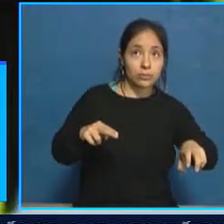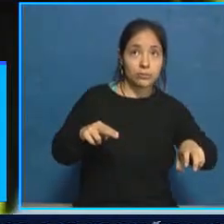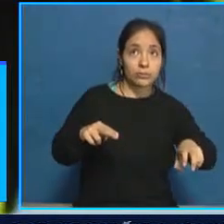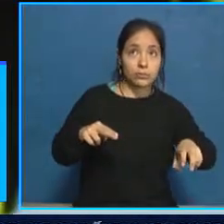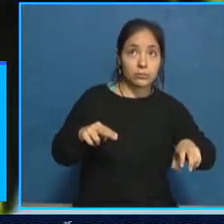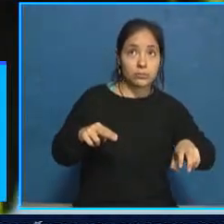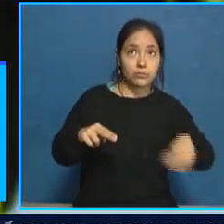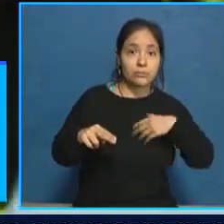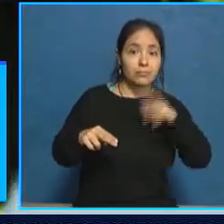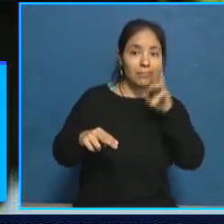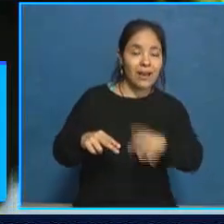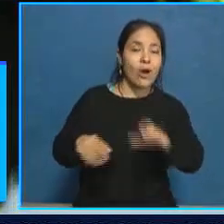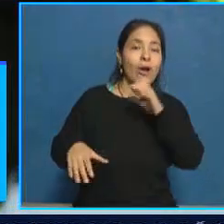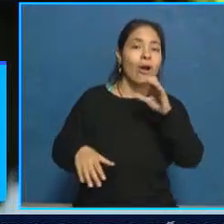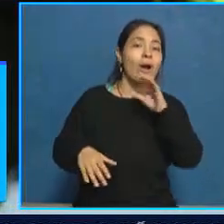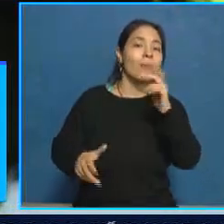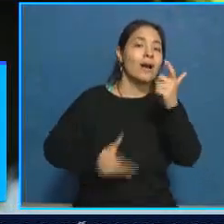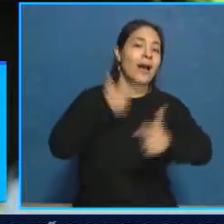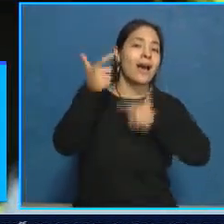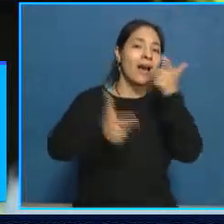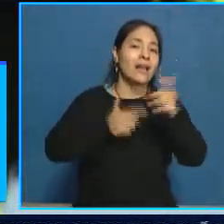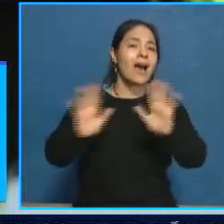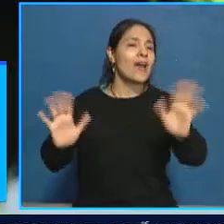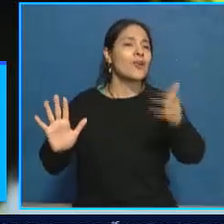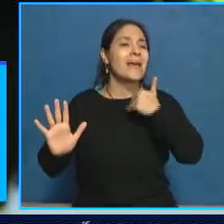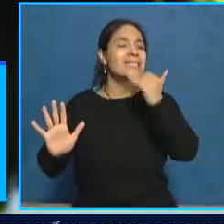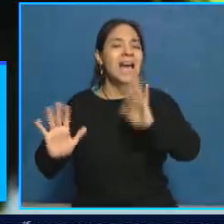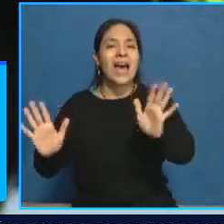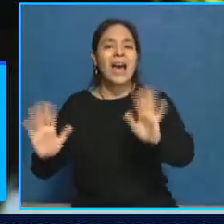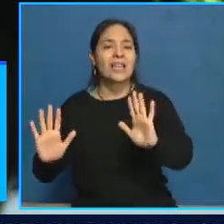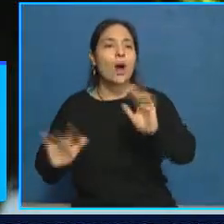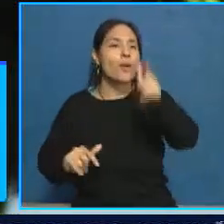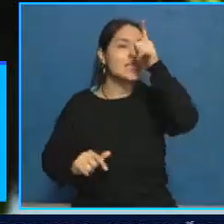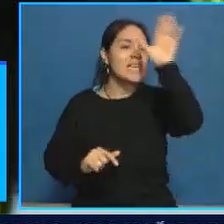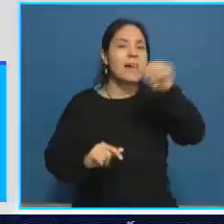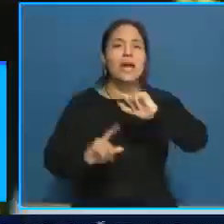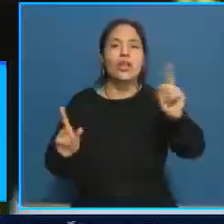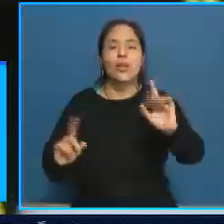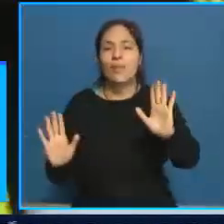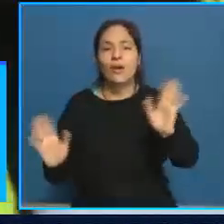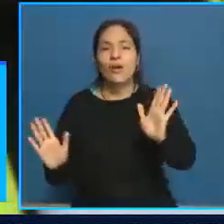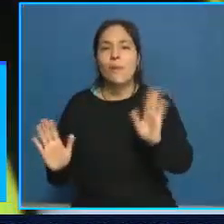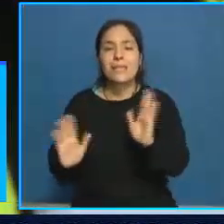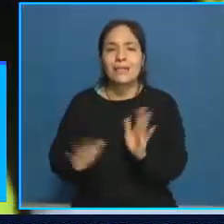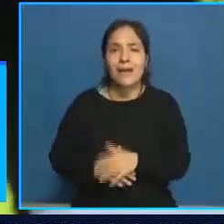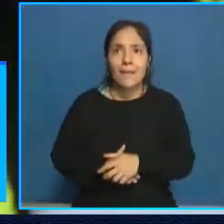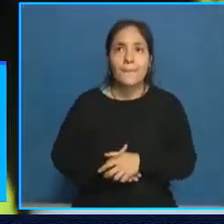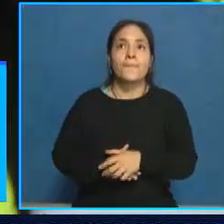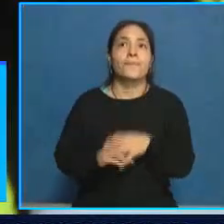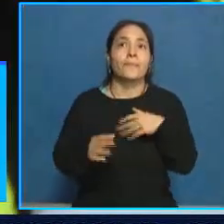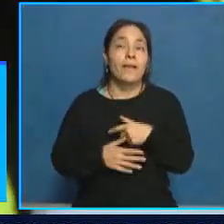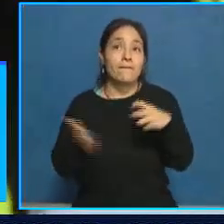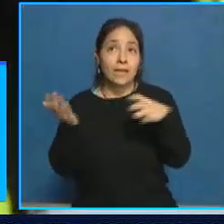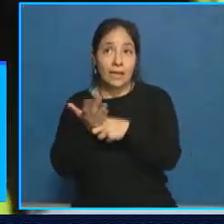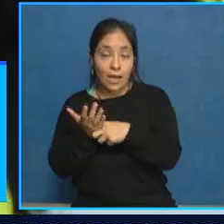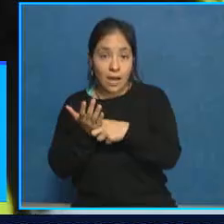se empezó a reír. Y dijo, no, acá no pasa nada, no me llamen la policía, no pasa nada. Y el señor fiscal Jorge Calles lo